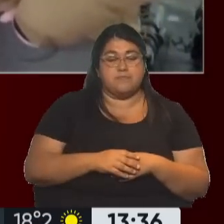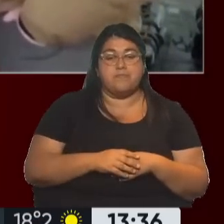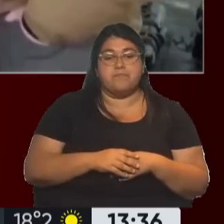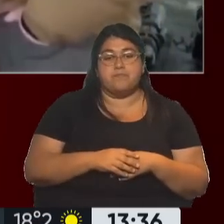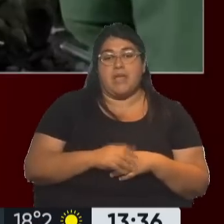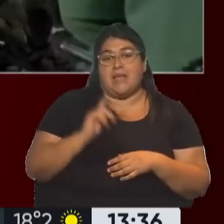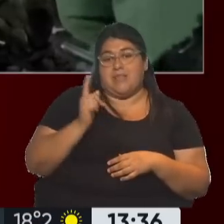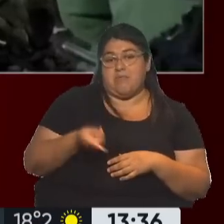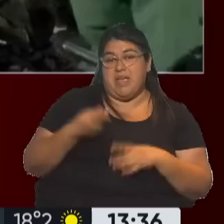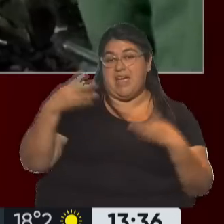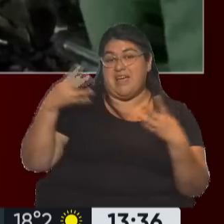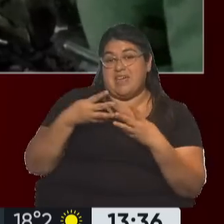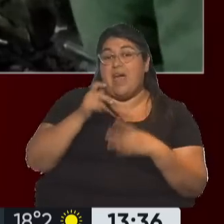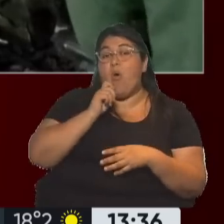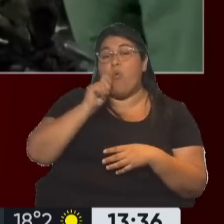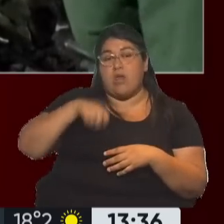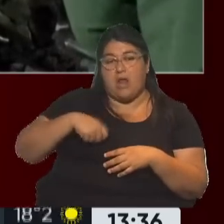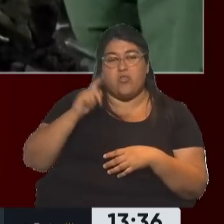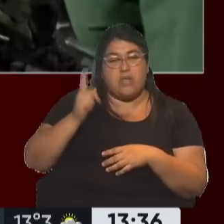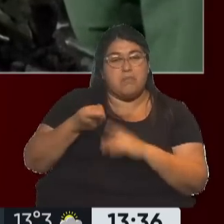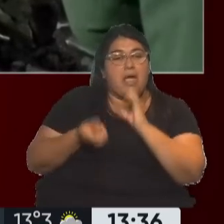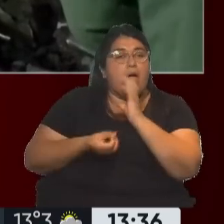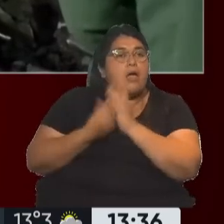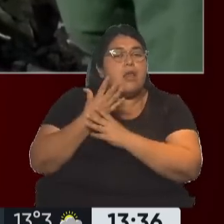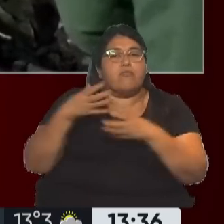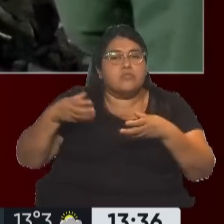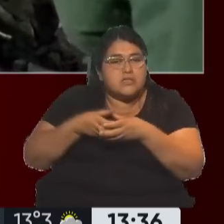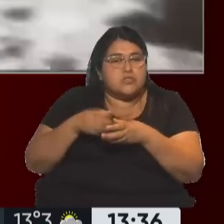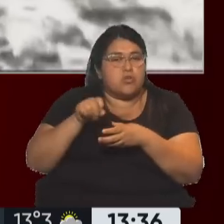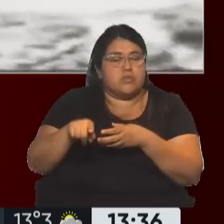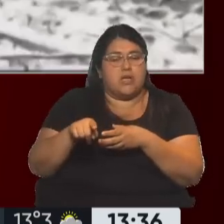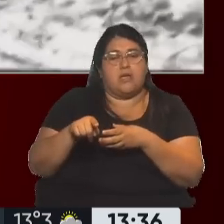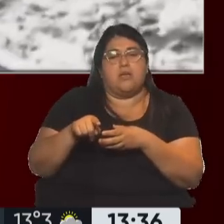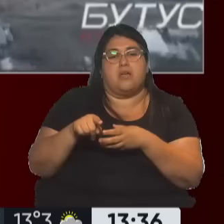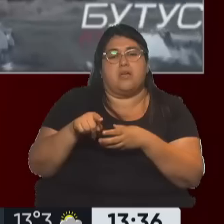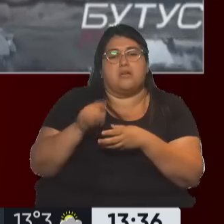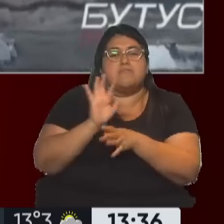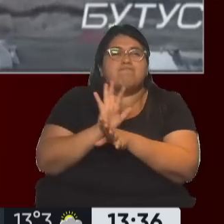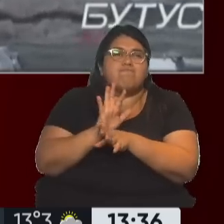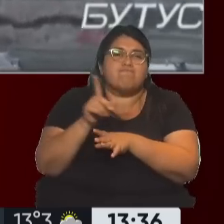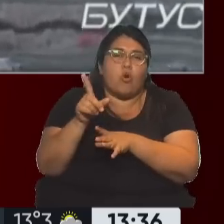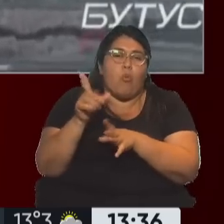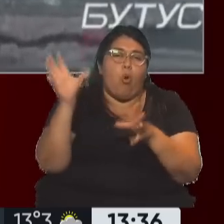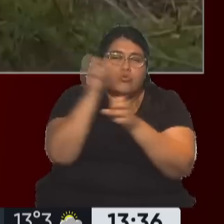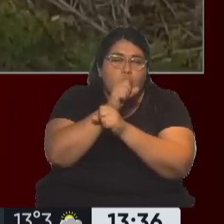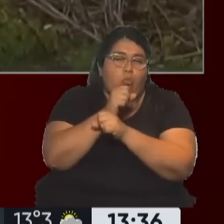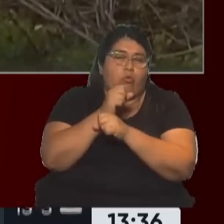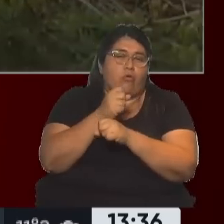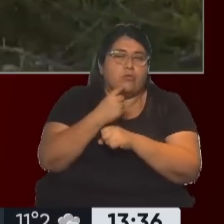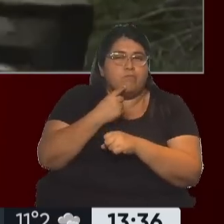nosotros, incluso en la guerra en Ucrania, la fundación, digamos así, siempre en esta oscuridad, digamos, que no termina de